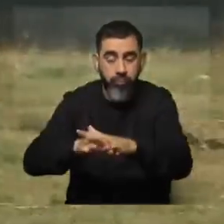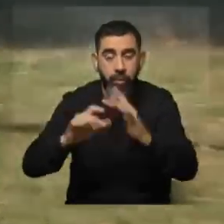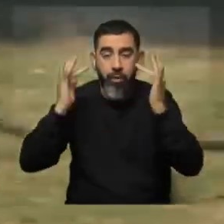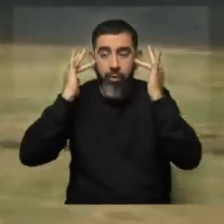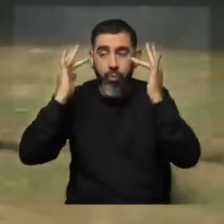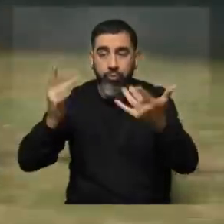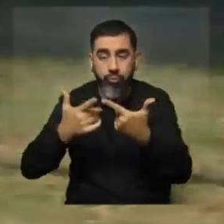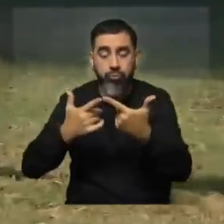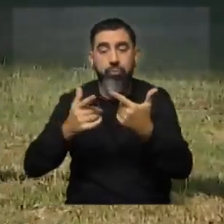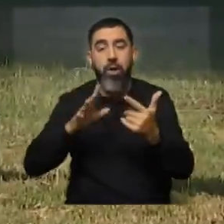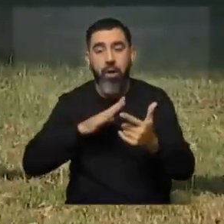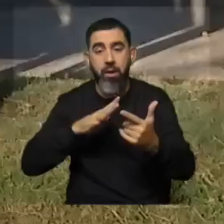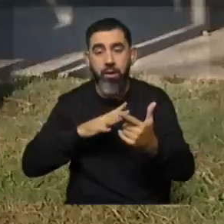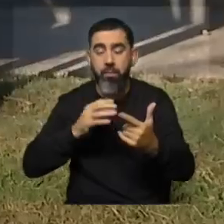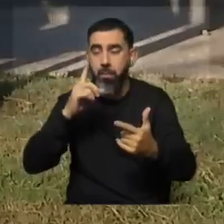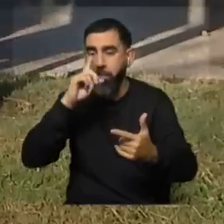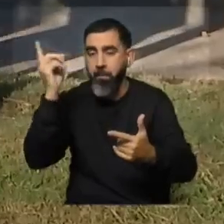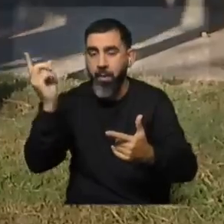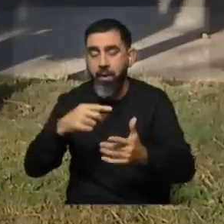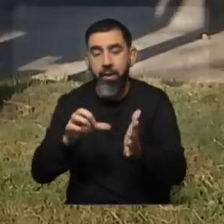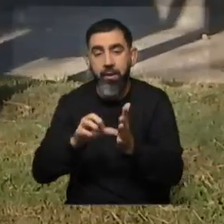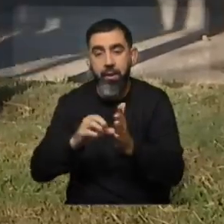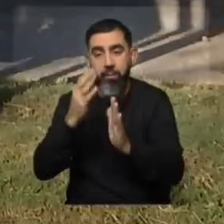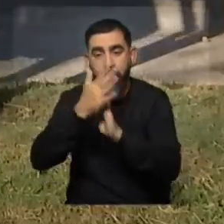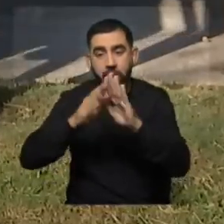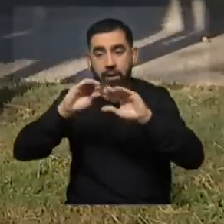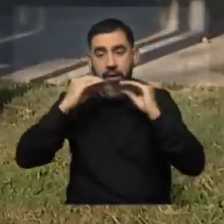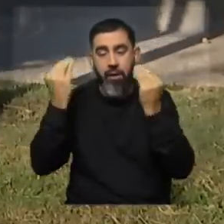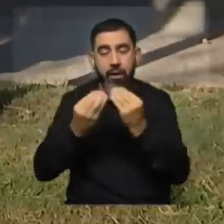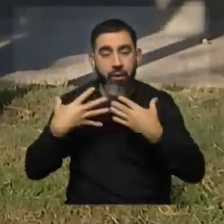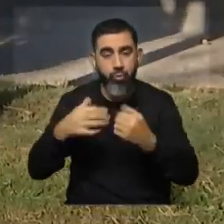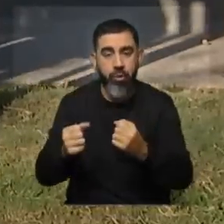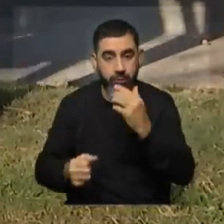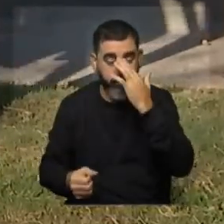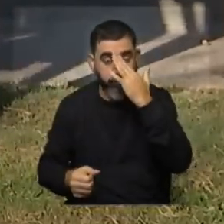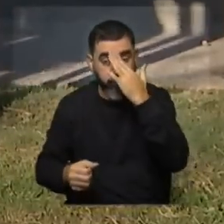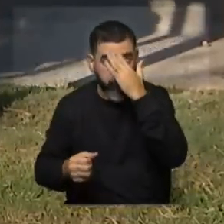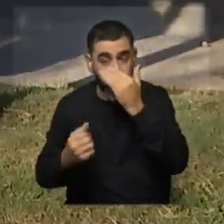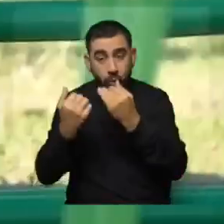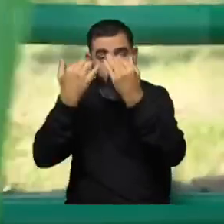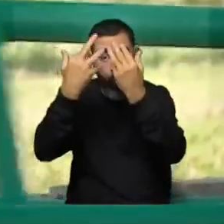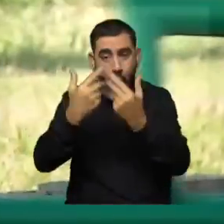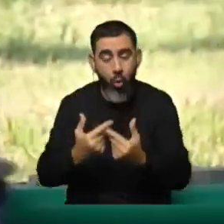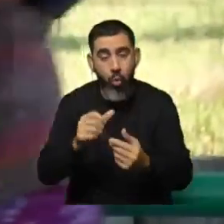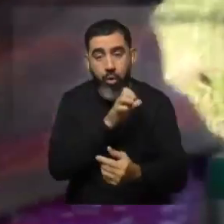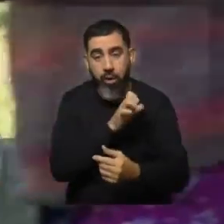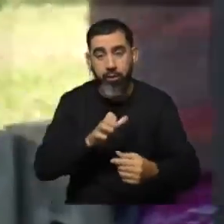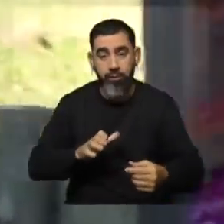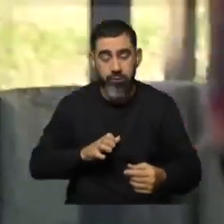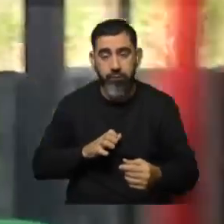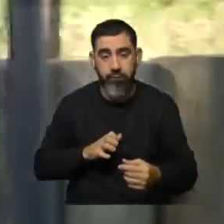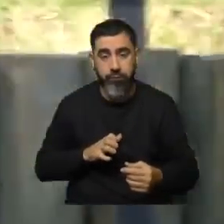educativo tener prestaciones más ágiles por parte del Sistema Nacional integrado de salud o sea ordena la fragmentación que tiene el Estado uruguayo